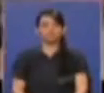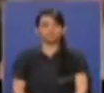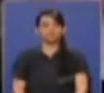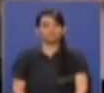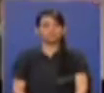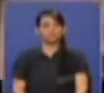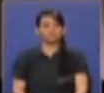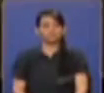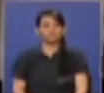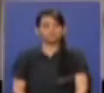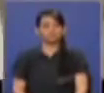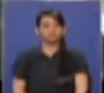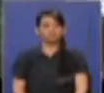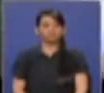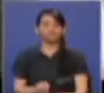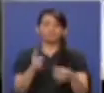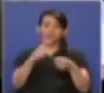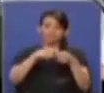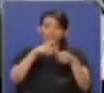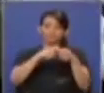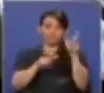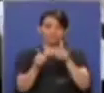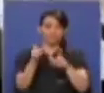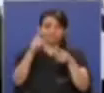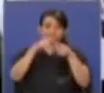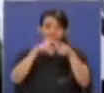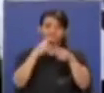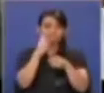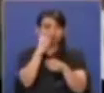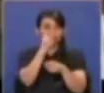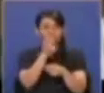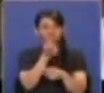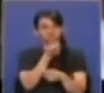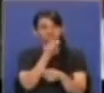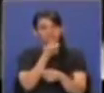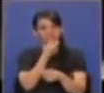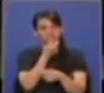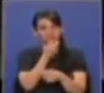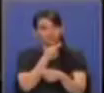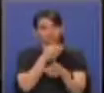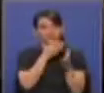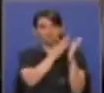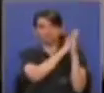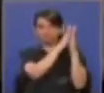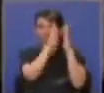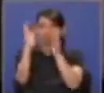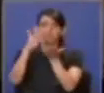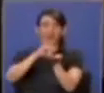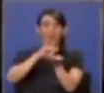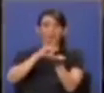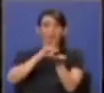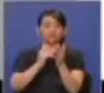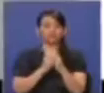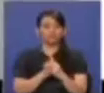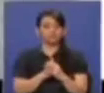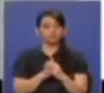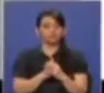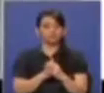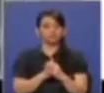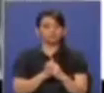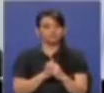la parte de admisión, además el personal, el área de farmacia con